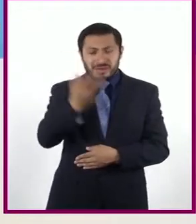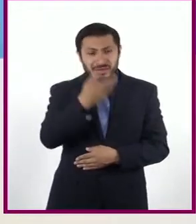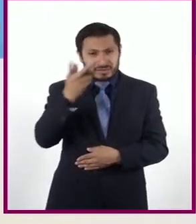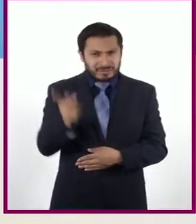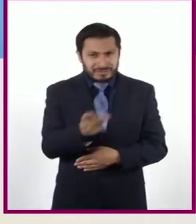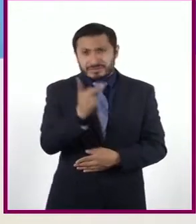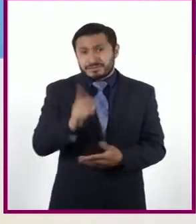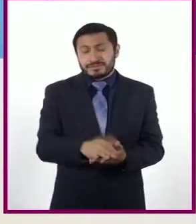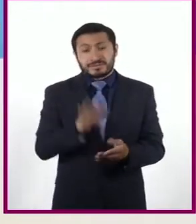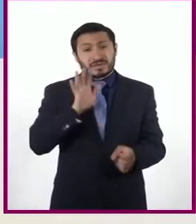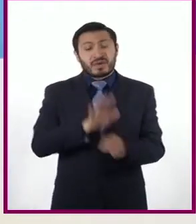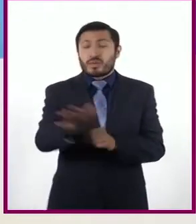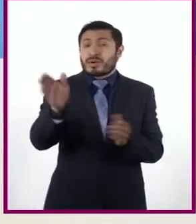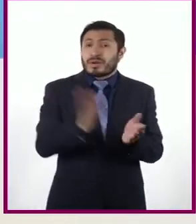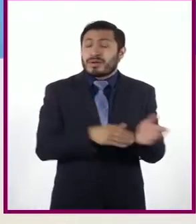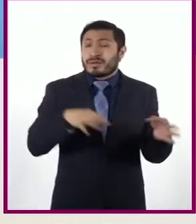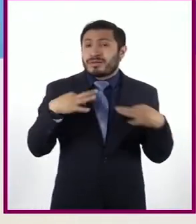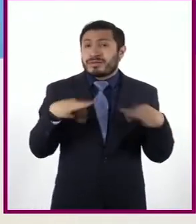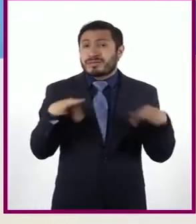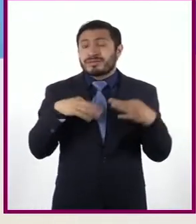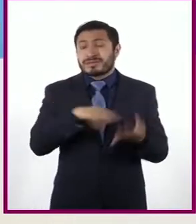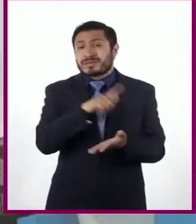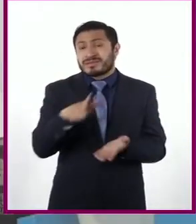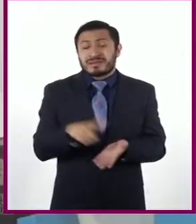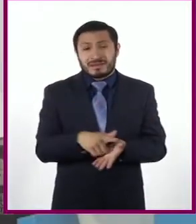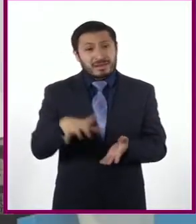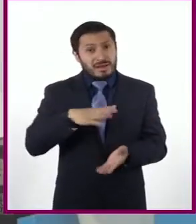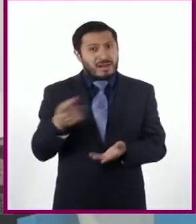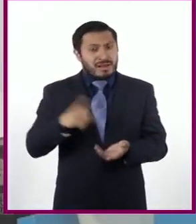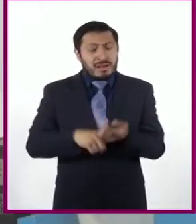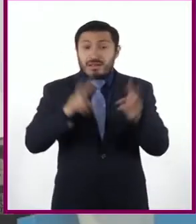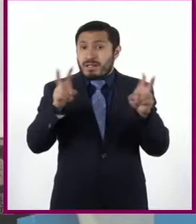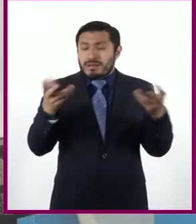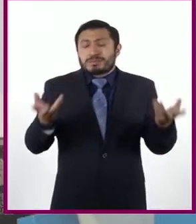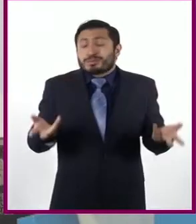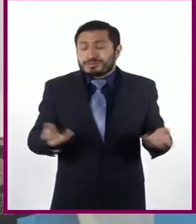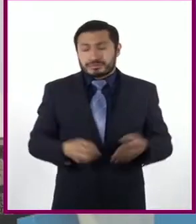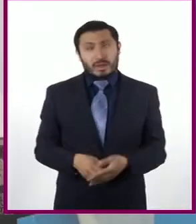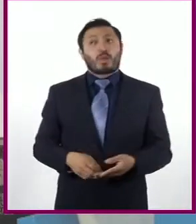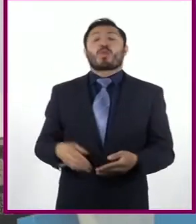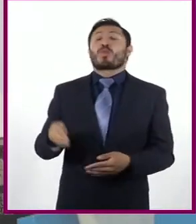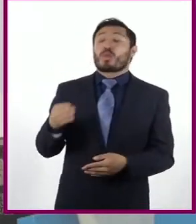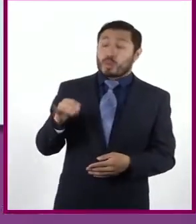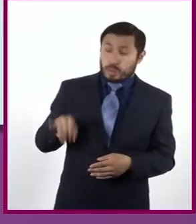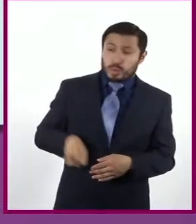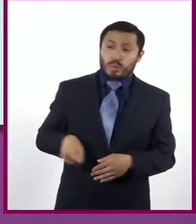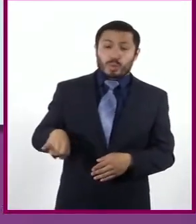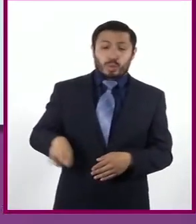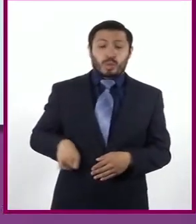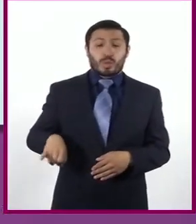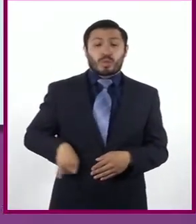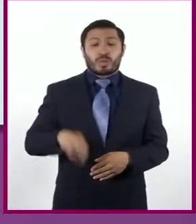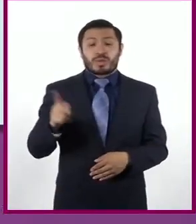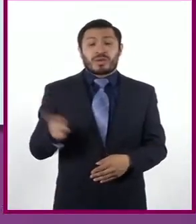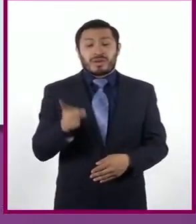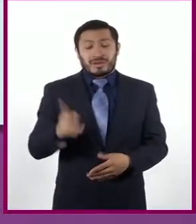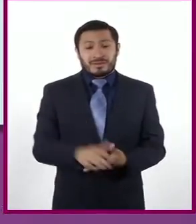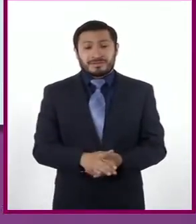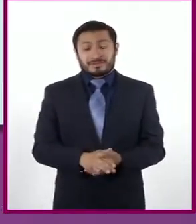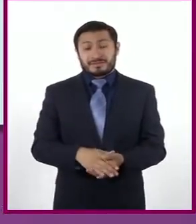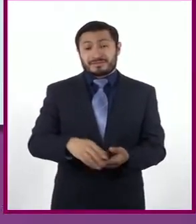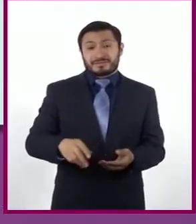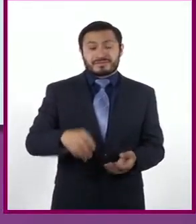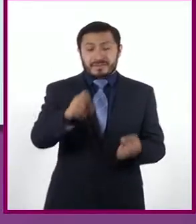documento normativo podemos encontrar ese tema. Muy buena pregunta, Alejandra. Según la